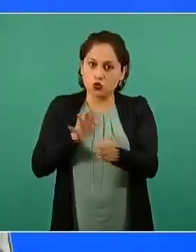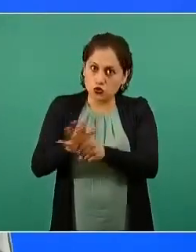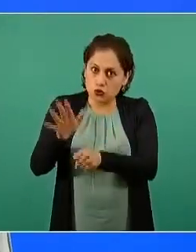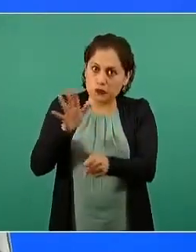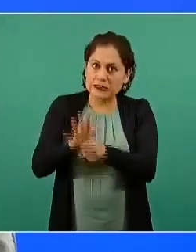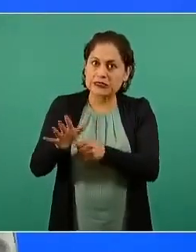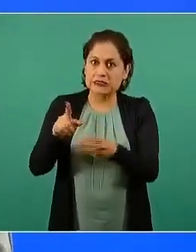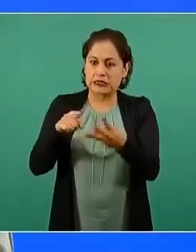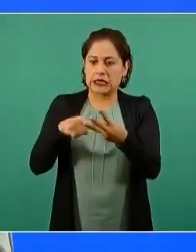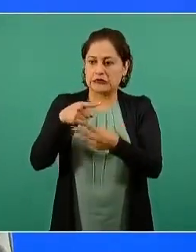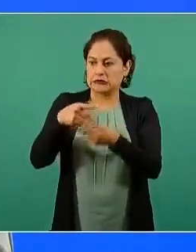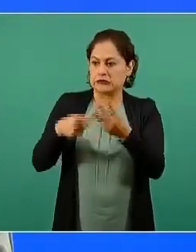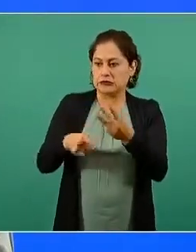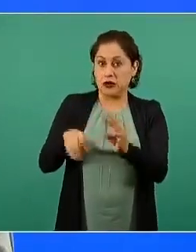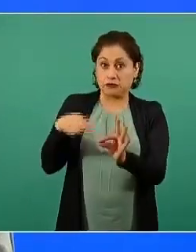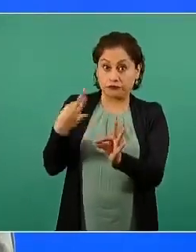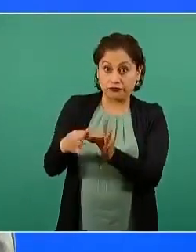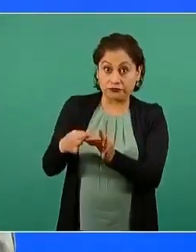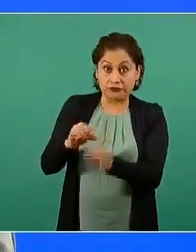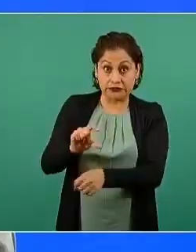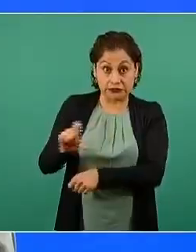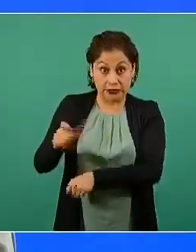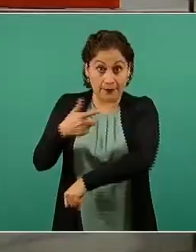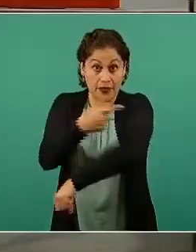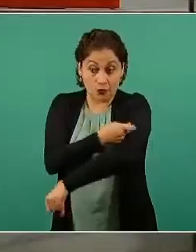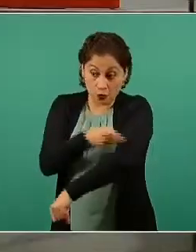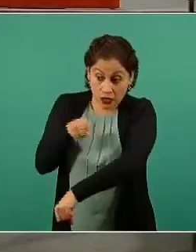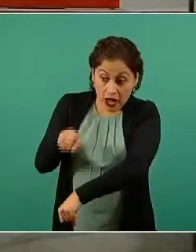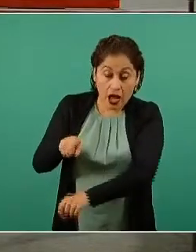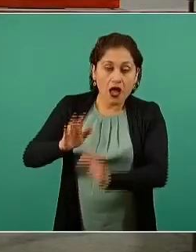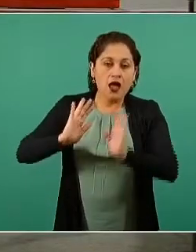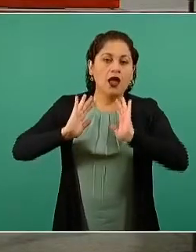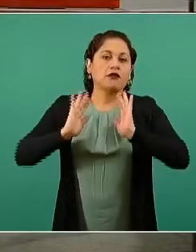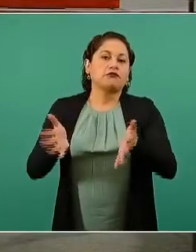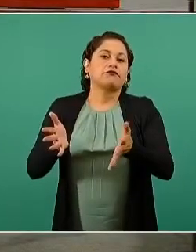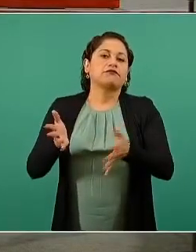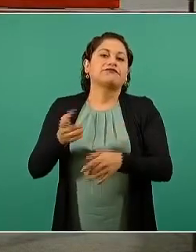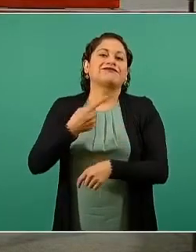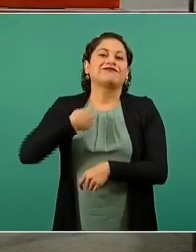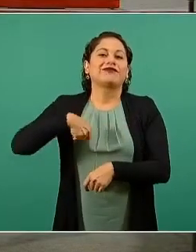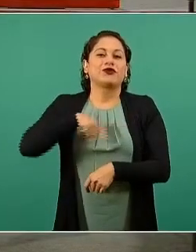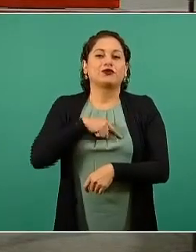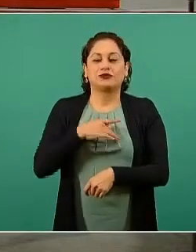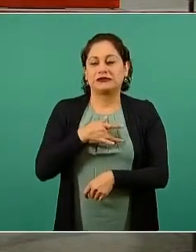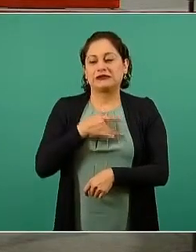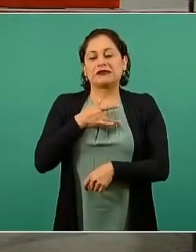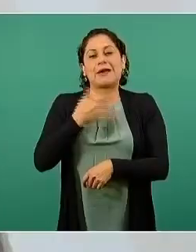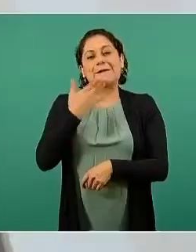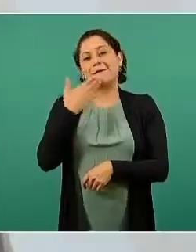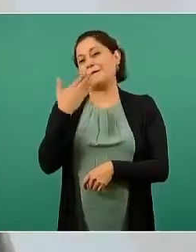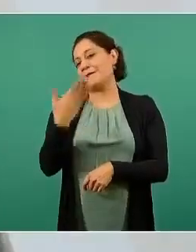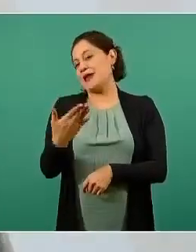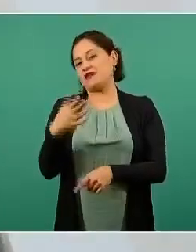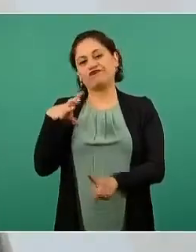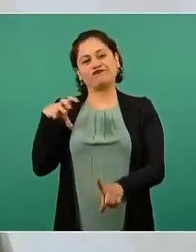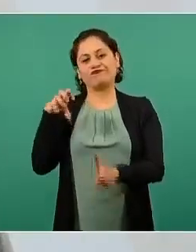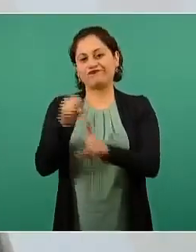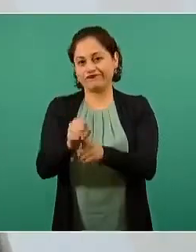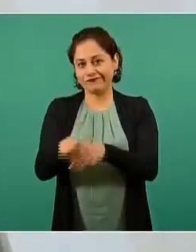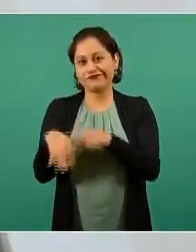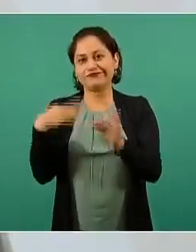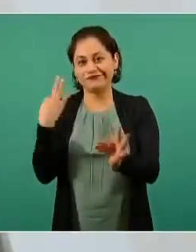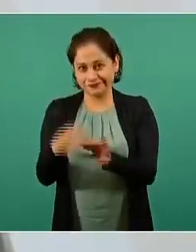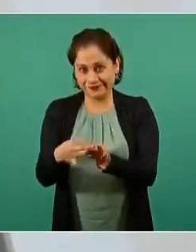seguridad de la vacuna es algo que realmente genera muchísima satisfacción. Es muy difícil